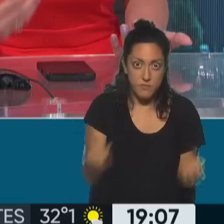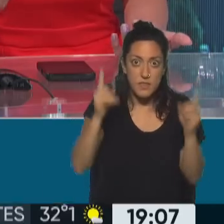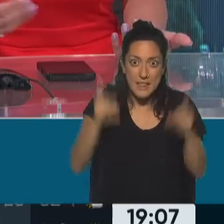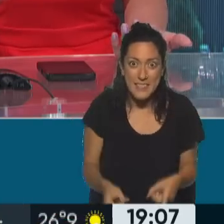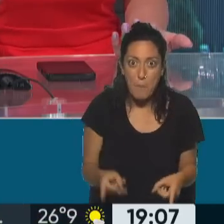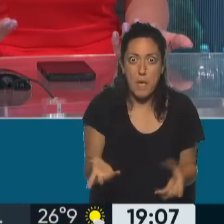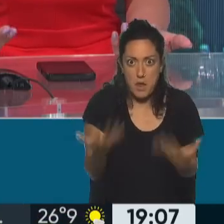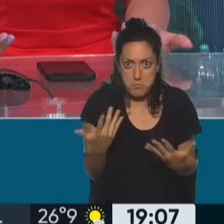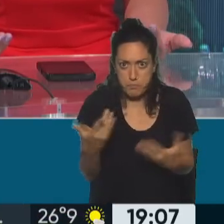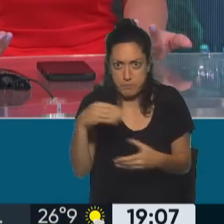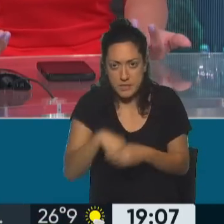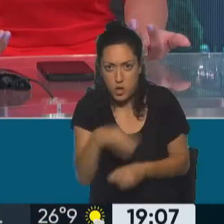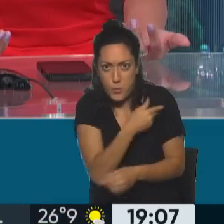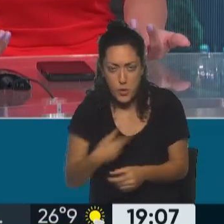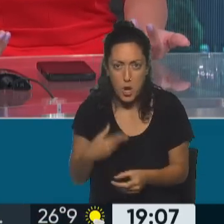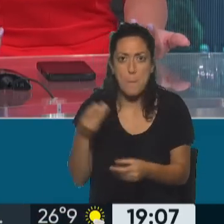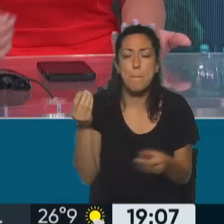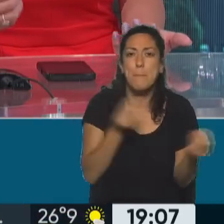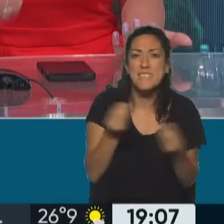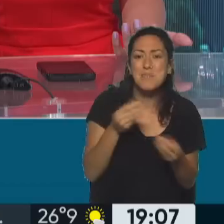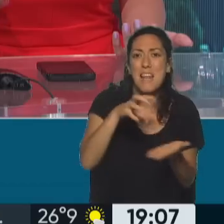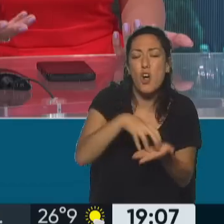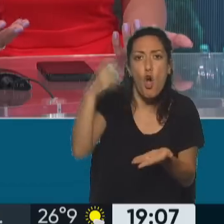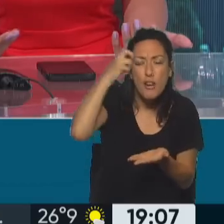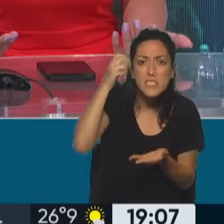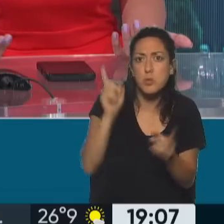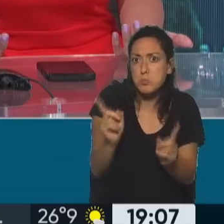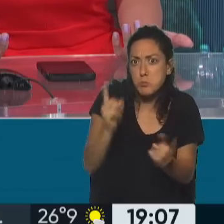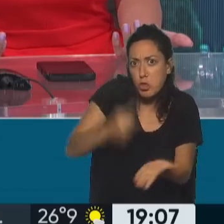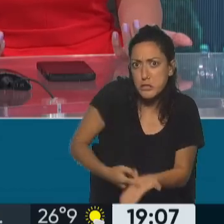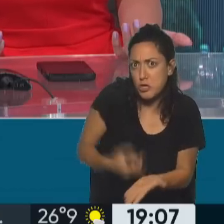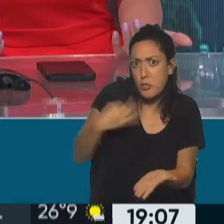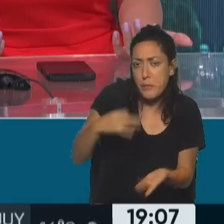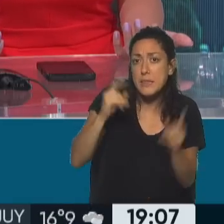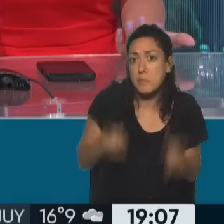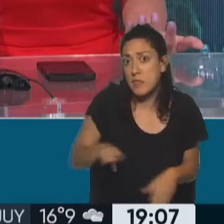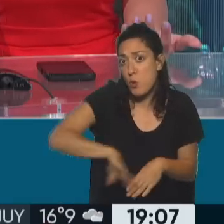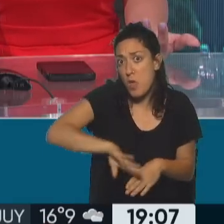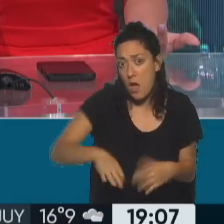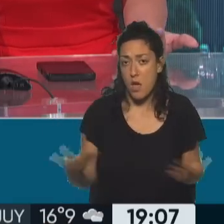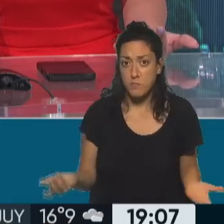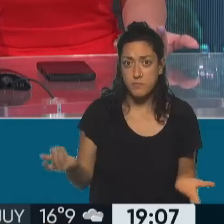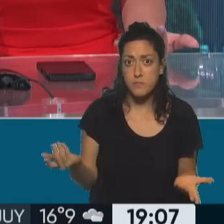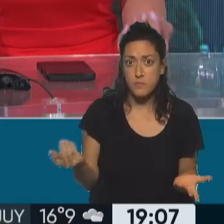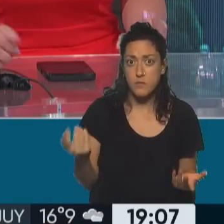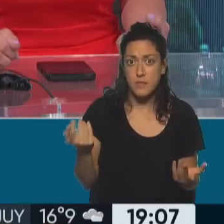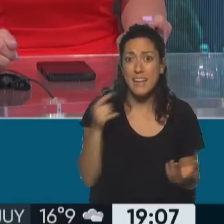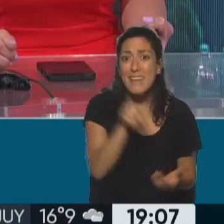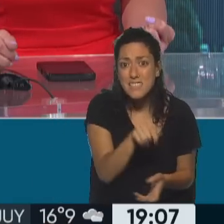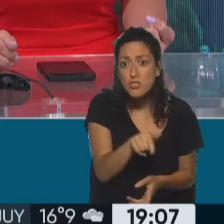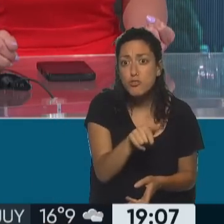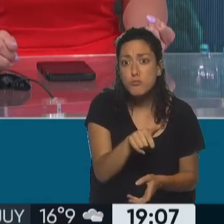competen las asignaciones de partidas presupuestarias al Congreso del mismo modo que un eventual endeudamiento. Cosas que obviamente no van a